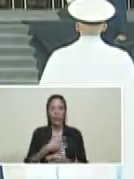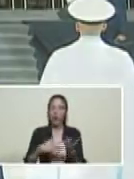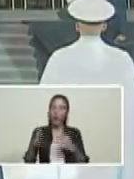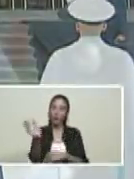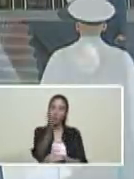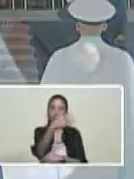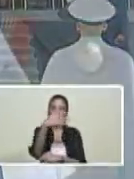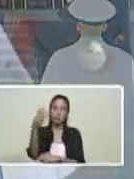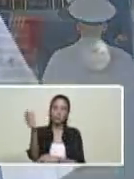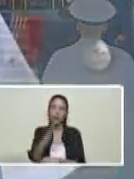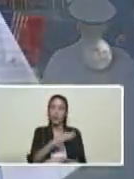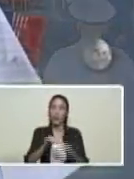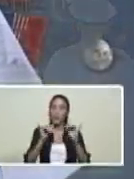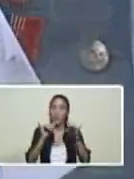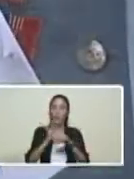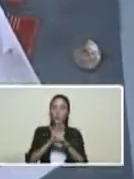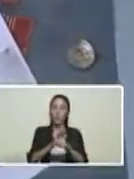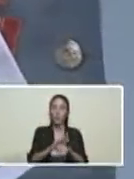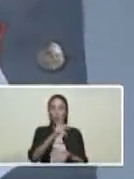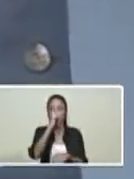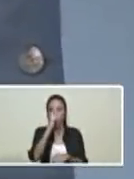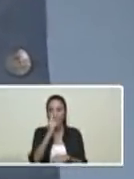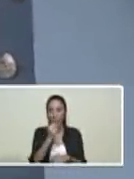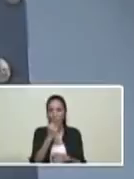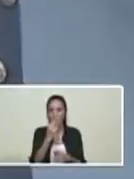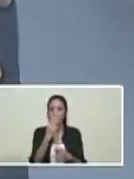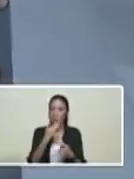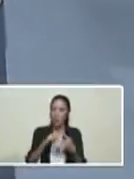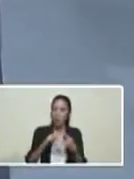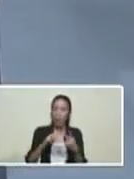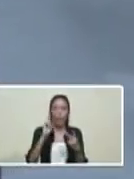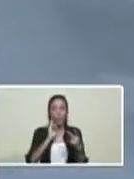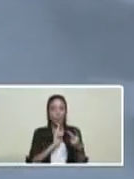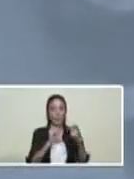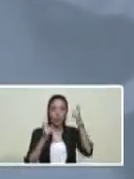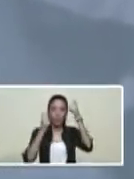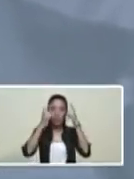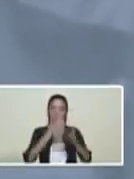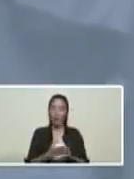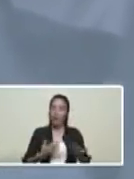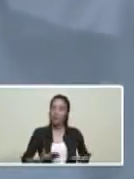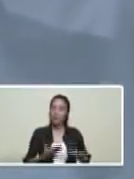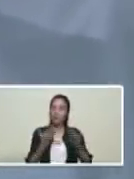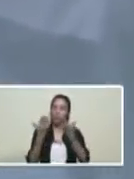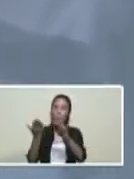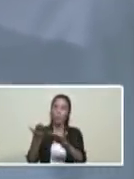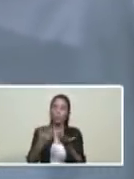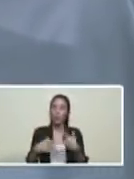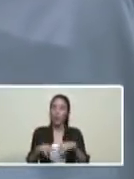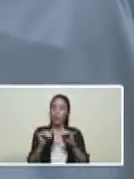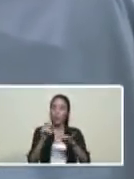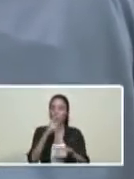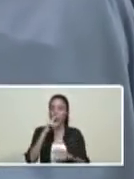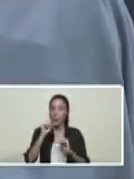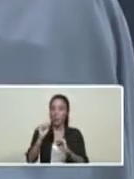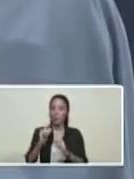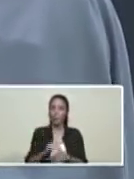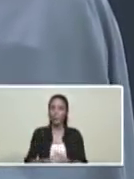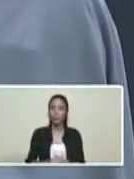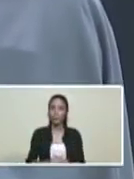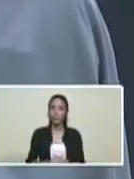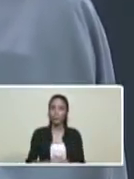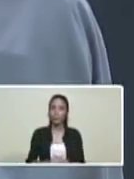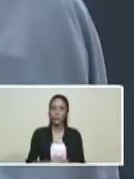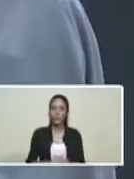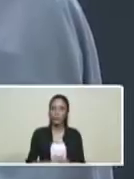zamora y chaves s con humildad y gallardía en árbol usted bien conocemos de